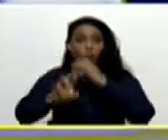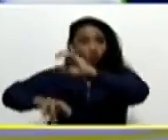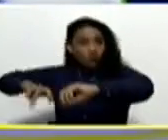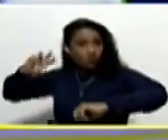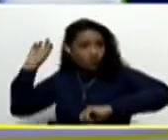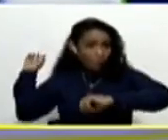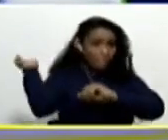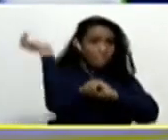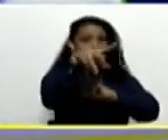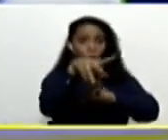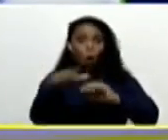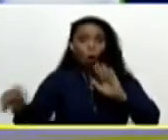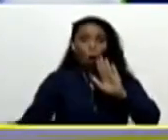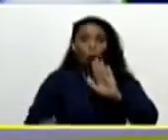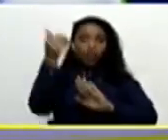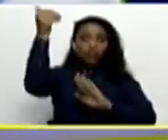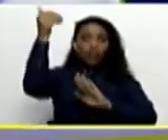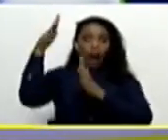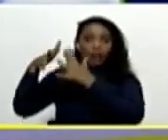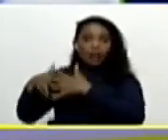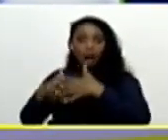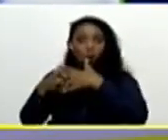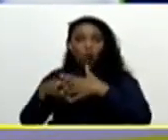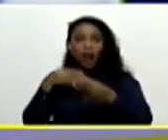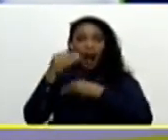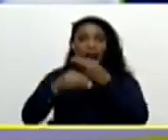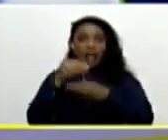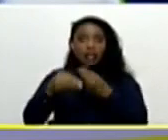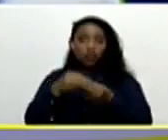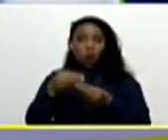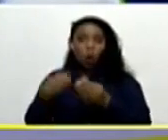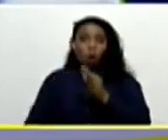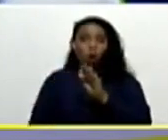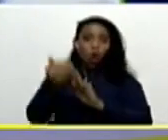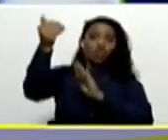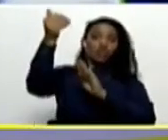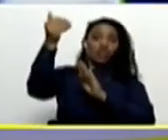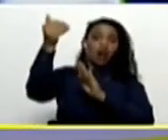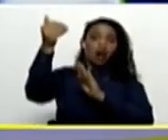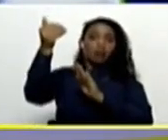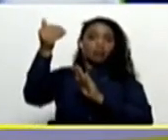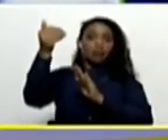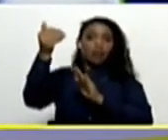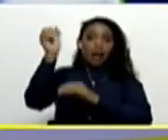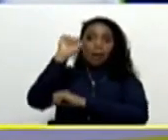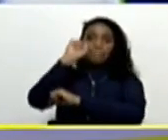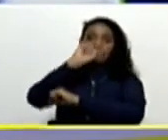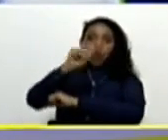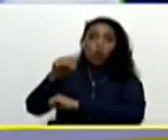contra el yanqui que se lanzó al asalto y lo derribó.